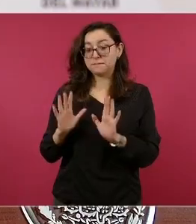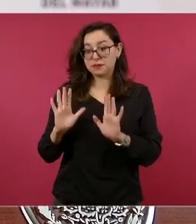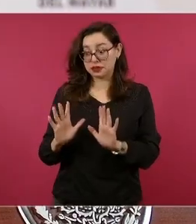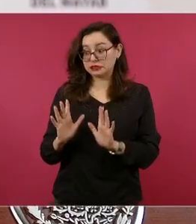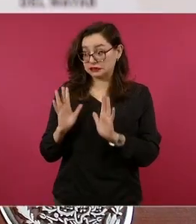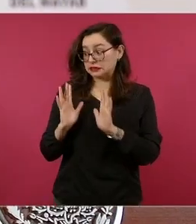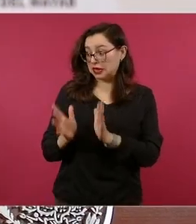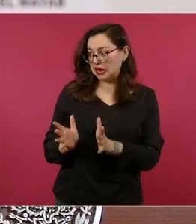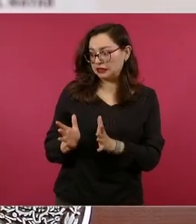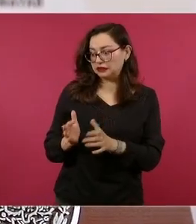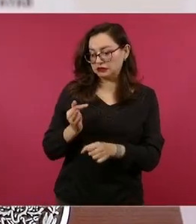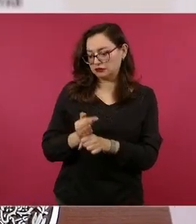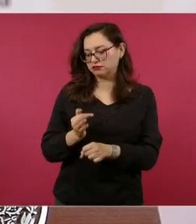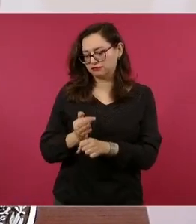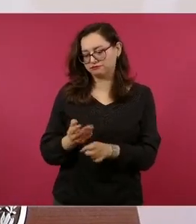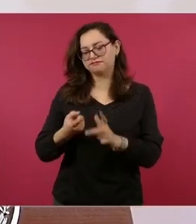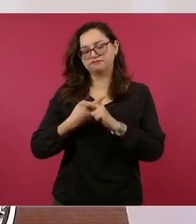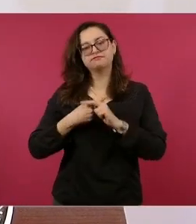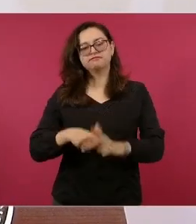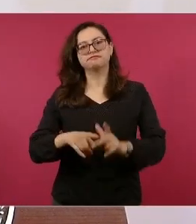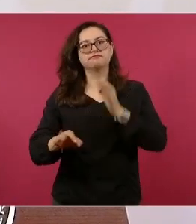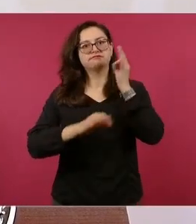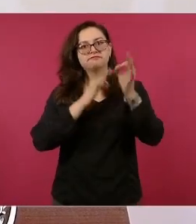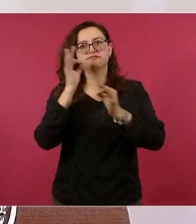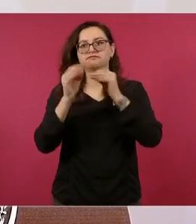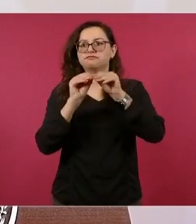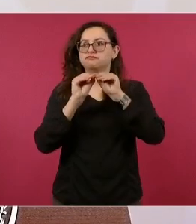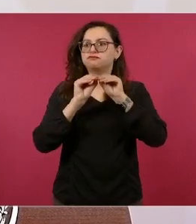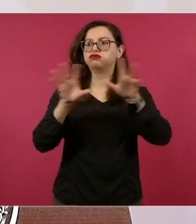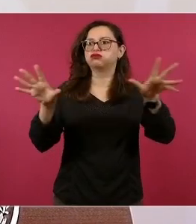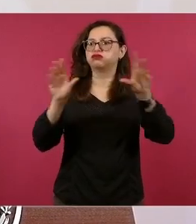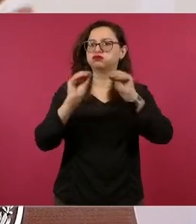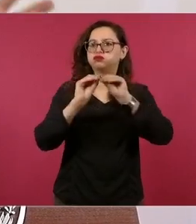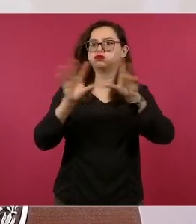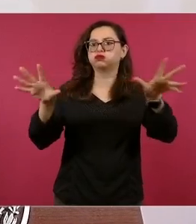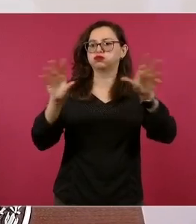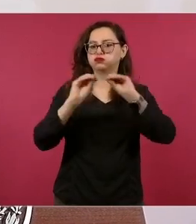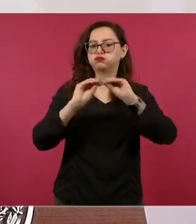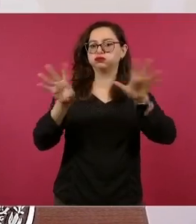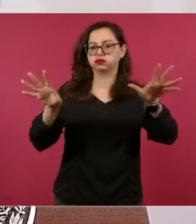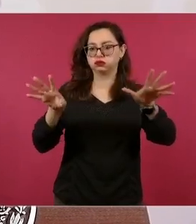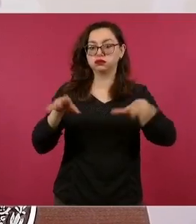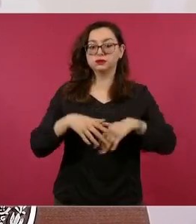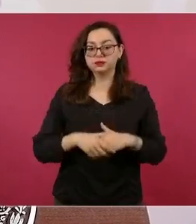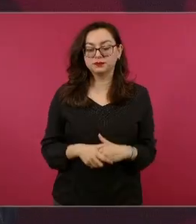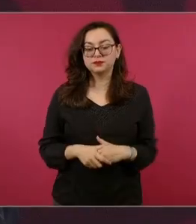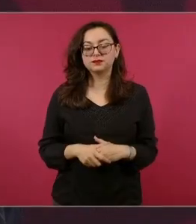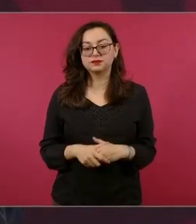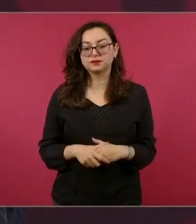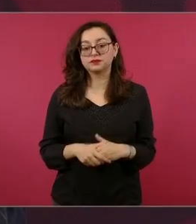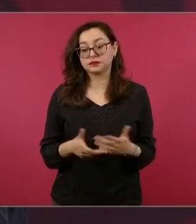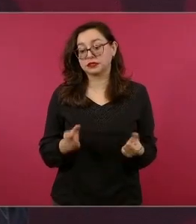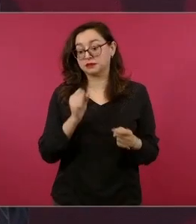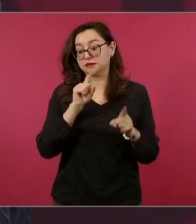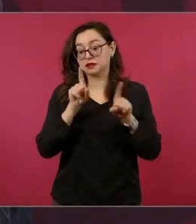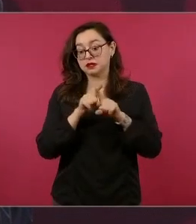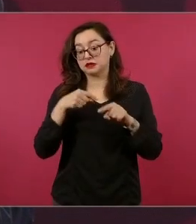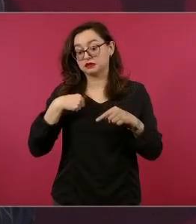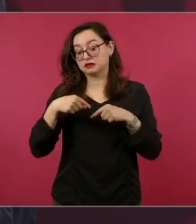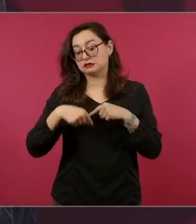nuestro mandato, queremos que se conozca. Voy a informar el